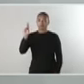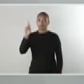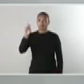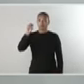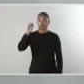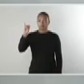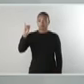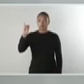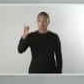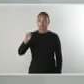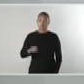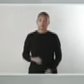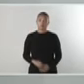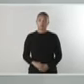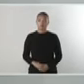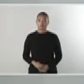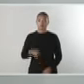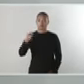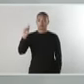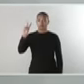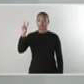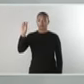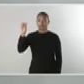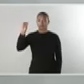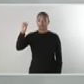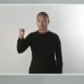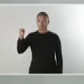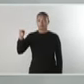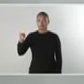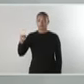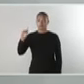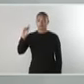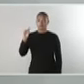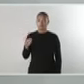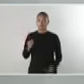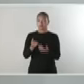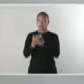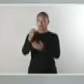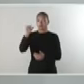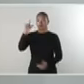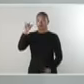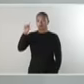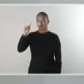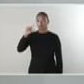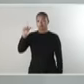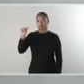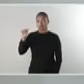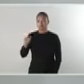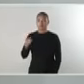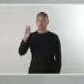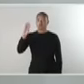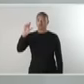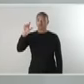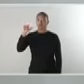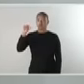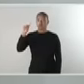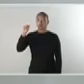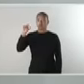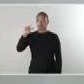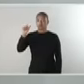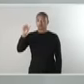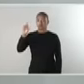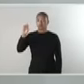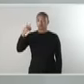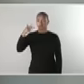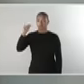revolucionario institucional partido verde ecologista de México y partido Nueva Alianza Baltazar Manuel Hinojosa